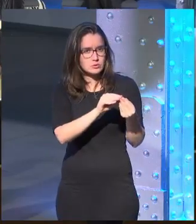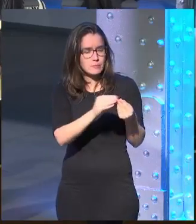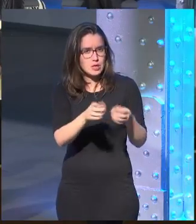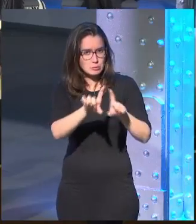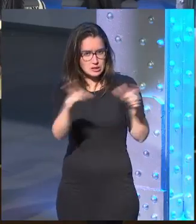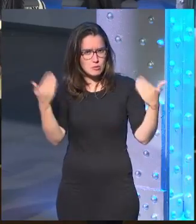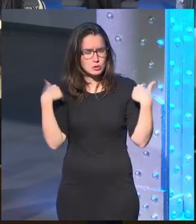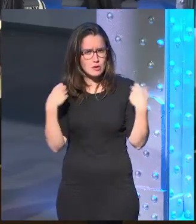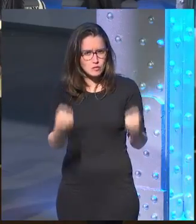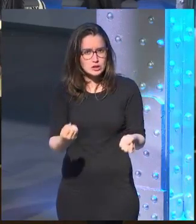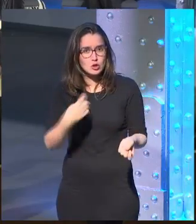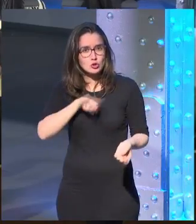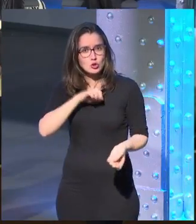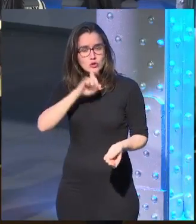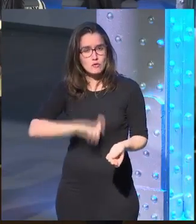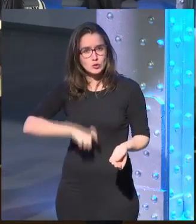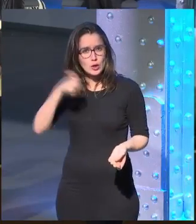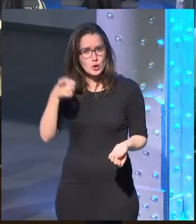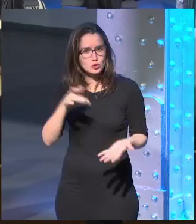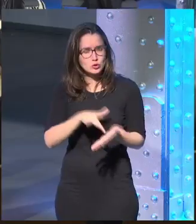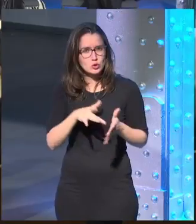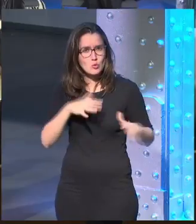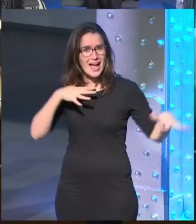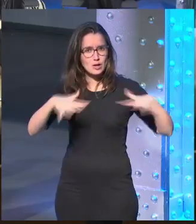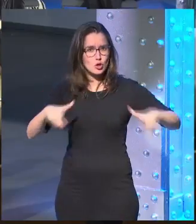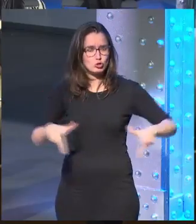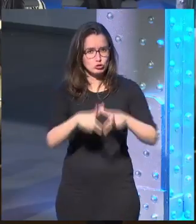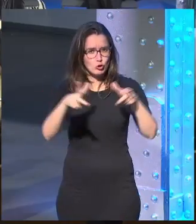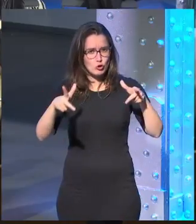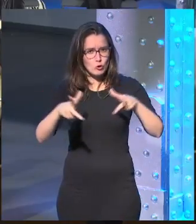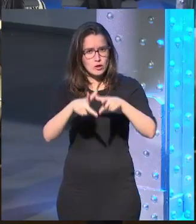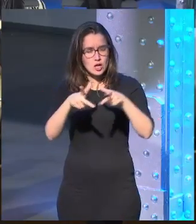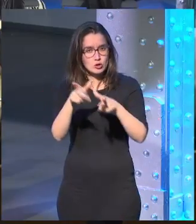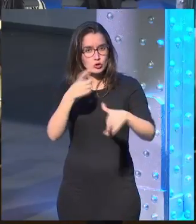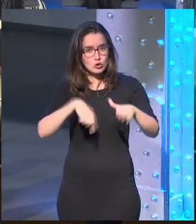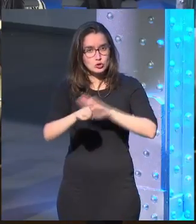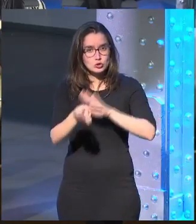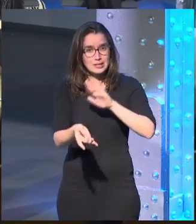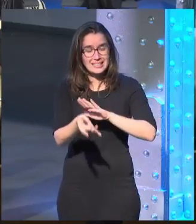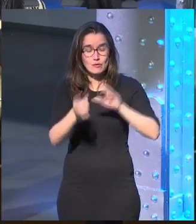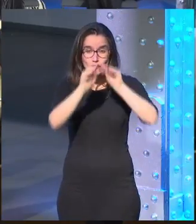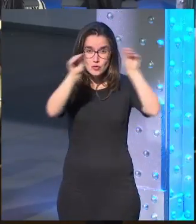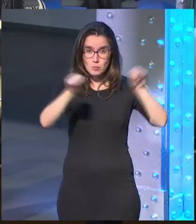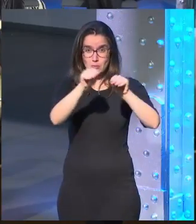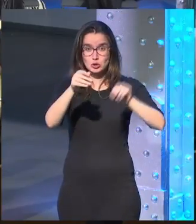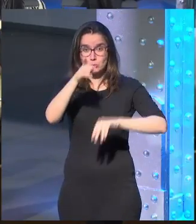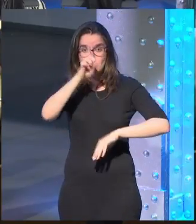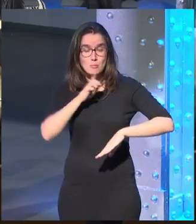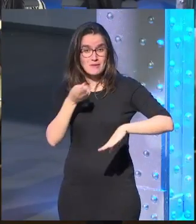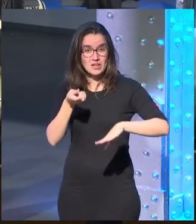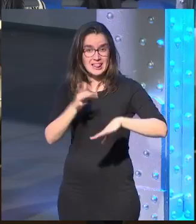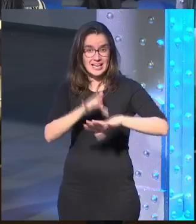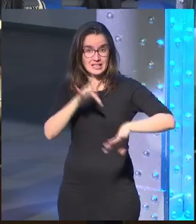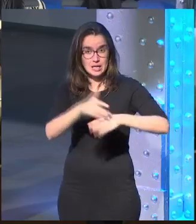como empresa. Nosotros desde la Fundación tenemos toda una acción social donde formamos en estos nuevos perfiles digitales que están demandando